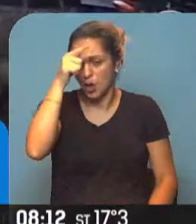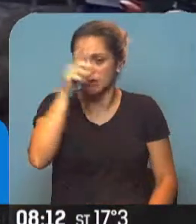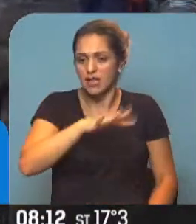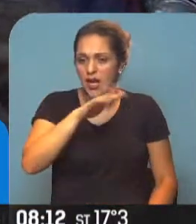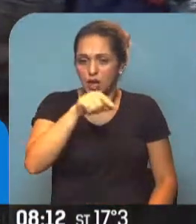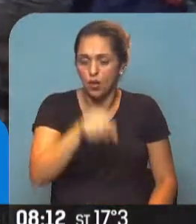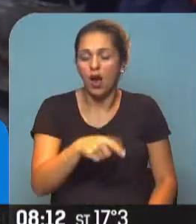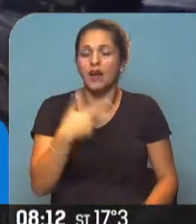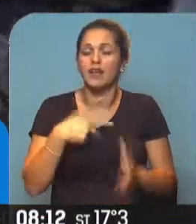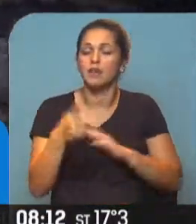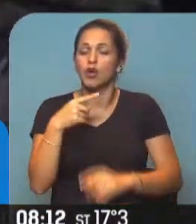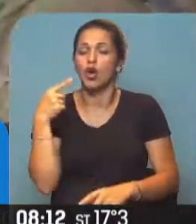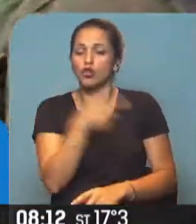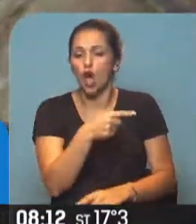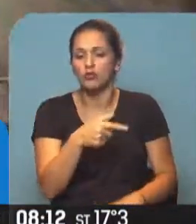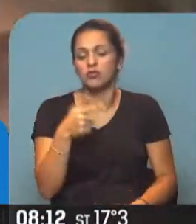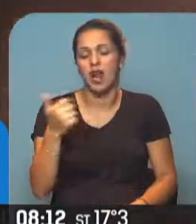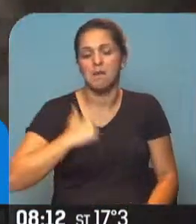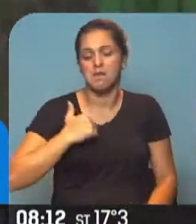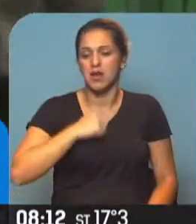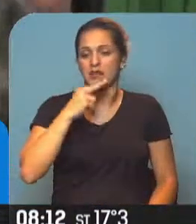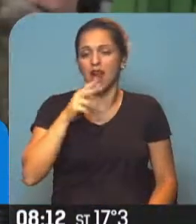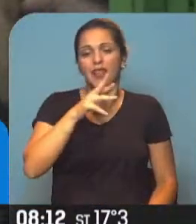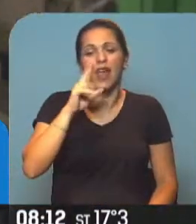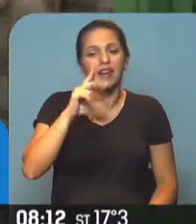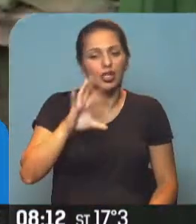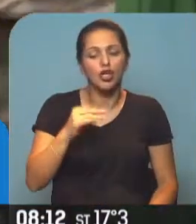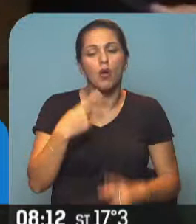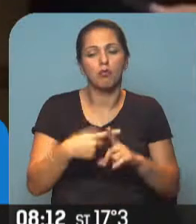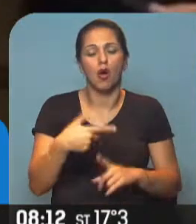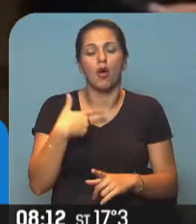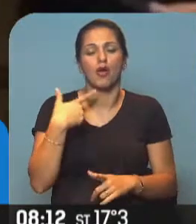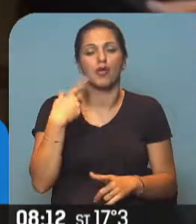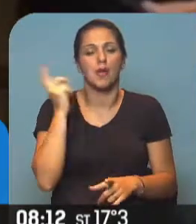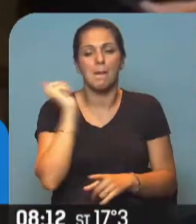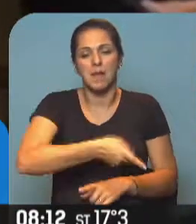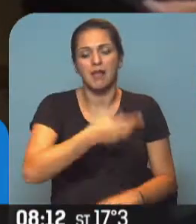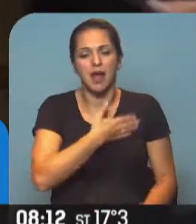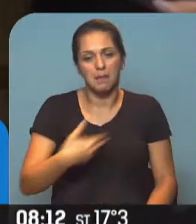opuesto a la intervención militar de Río, decretada por el presidente Michel Temer.